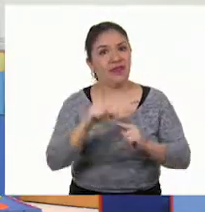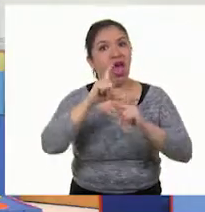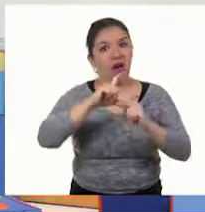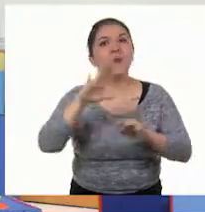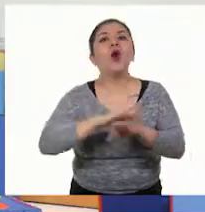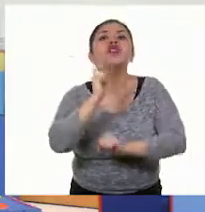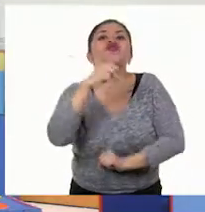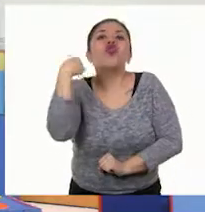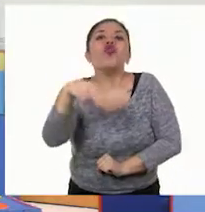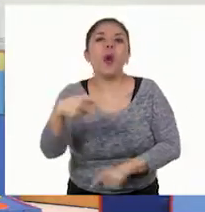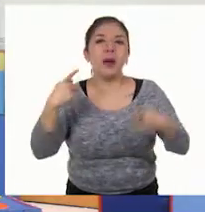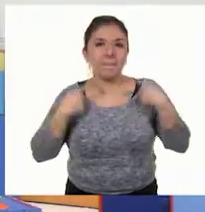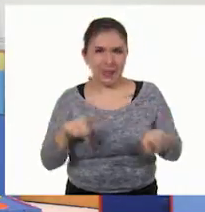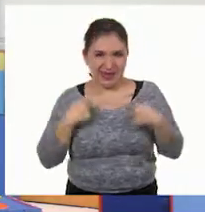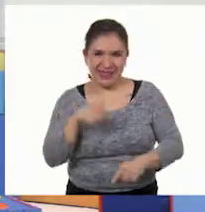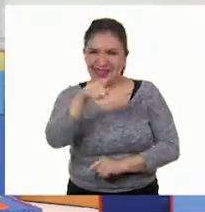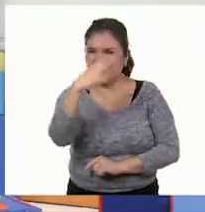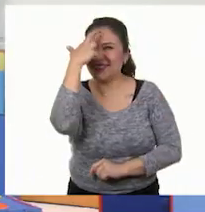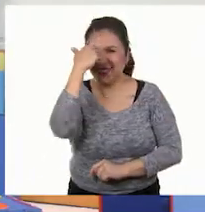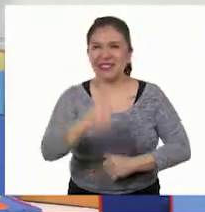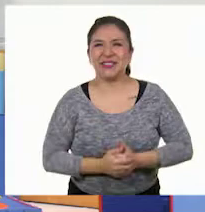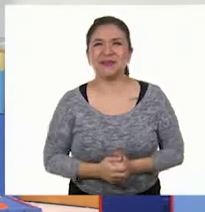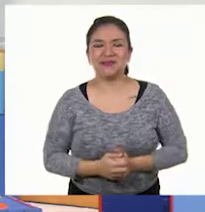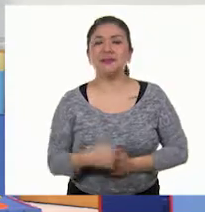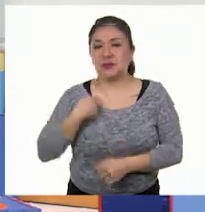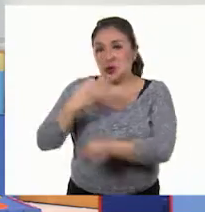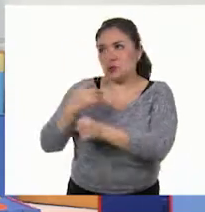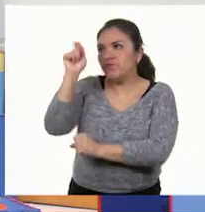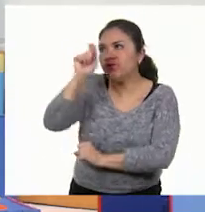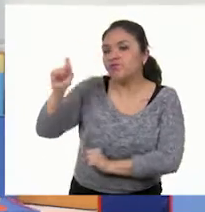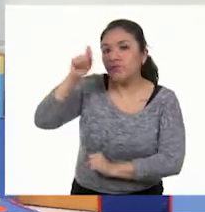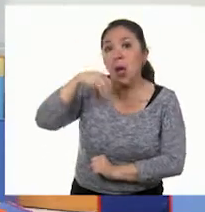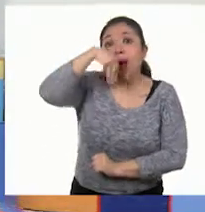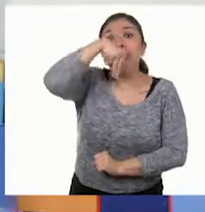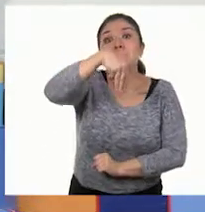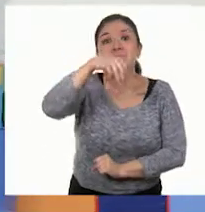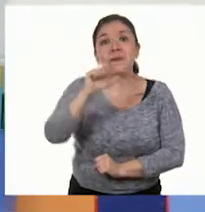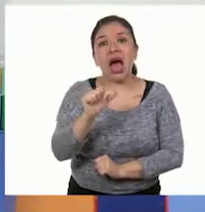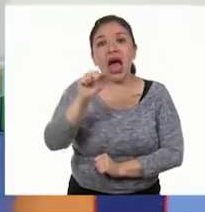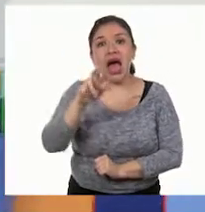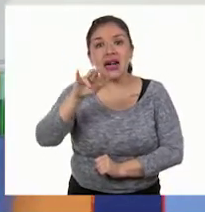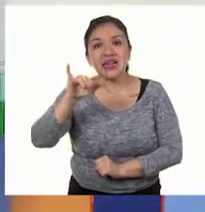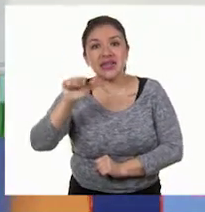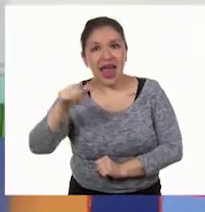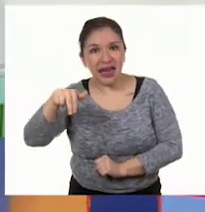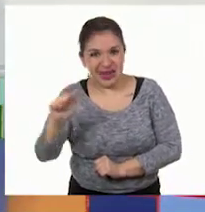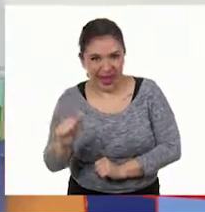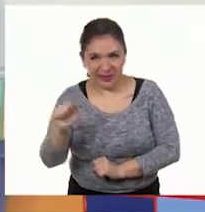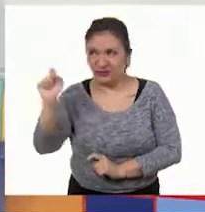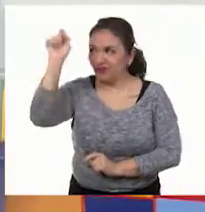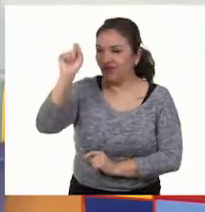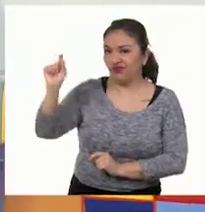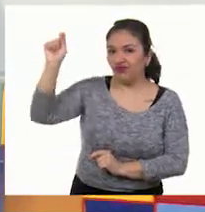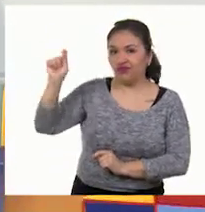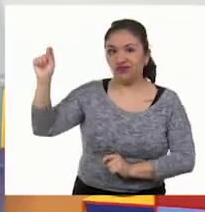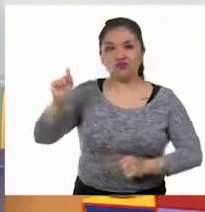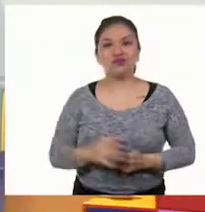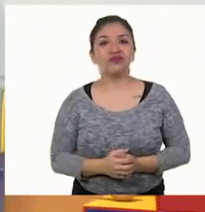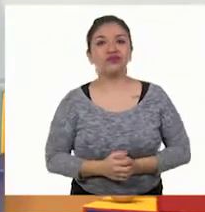muy bien. Entonces escribo... Ay, perdón. Ay, estoy temblando.